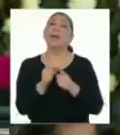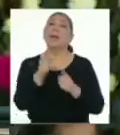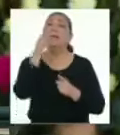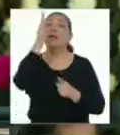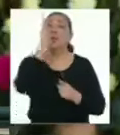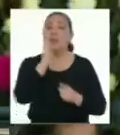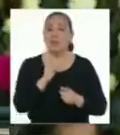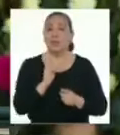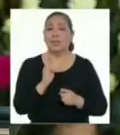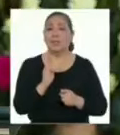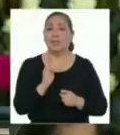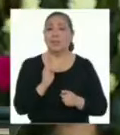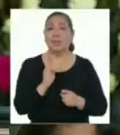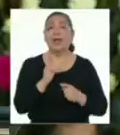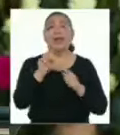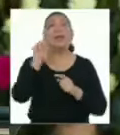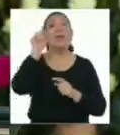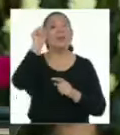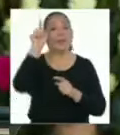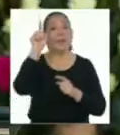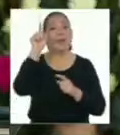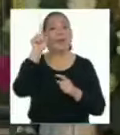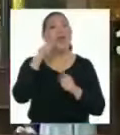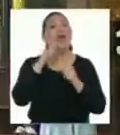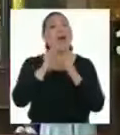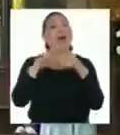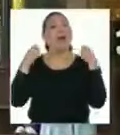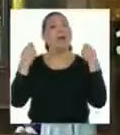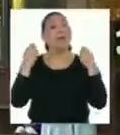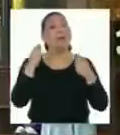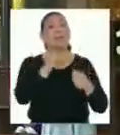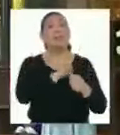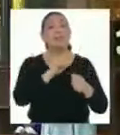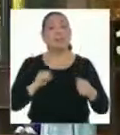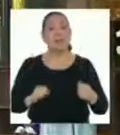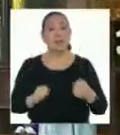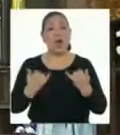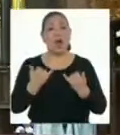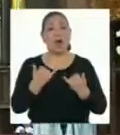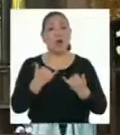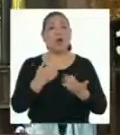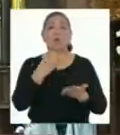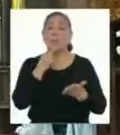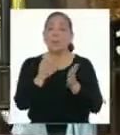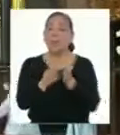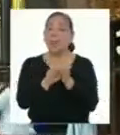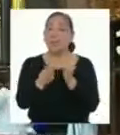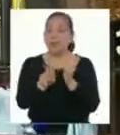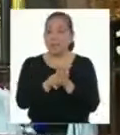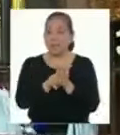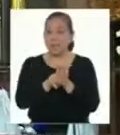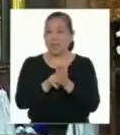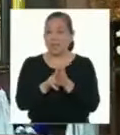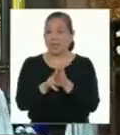Palabra de Dios. Te alabamos, Señor. Nos disponemos a escuchar el Santo Evangelio